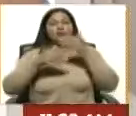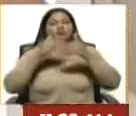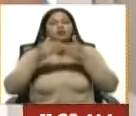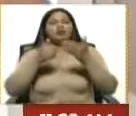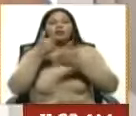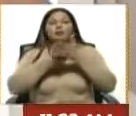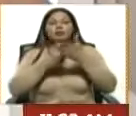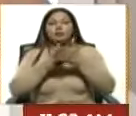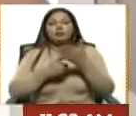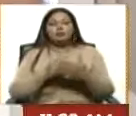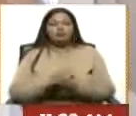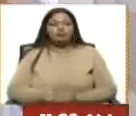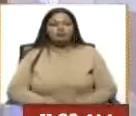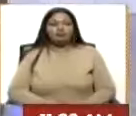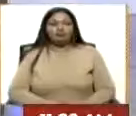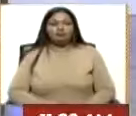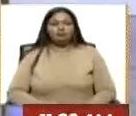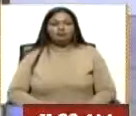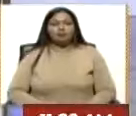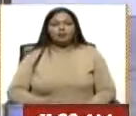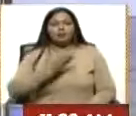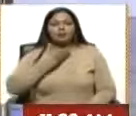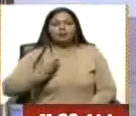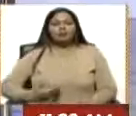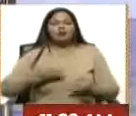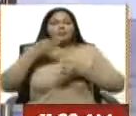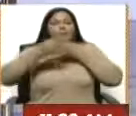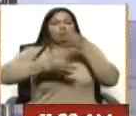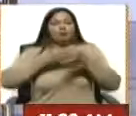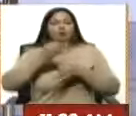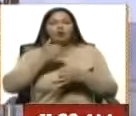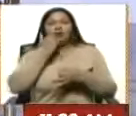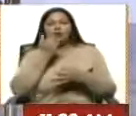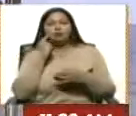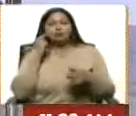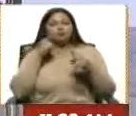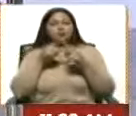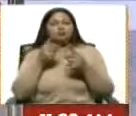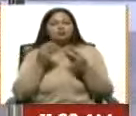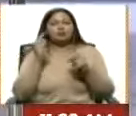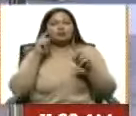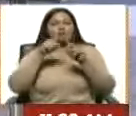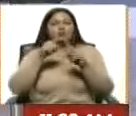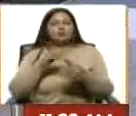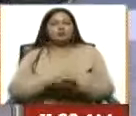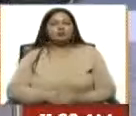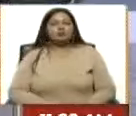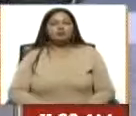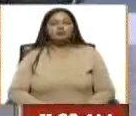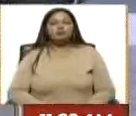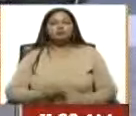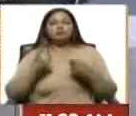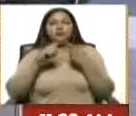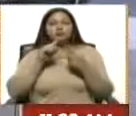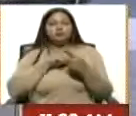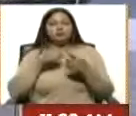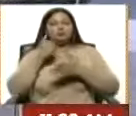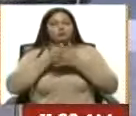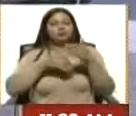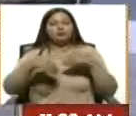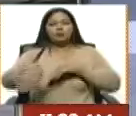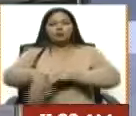batalla comunicativa? Bueno, el presidente planteó la metodología y desde mi punto de vista es sumamente acertada. Primero, nosotros somos unos duros en la